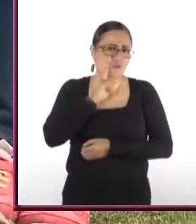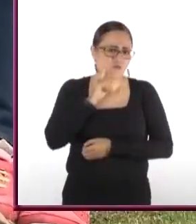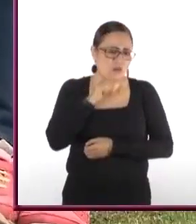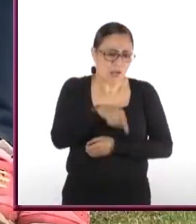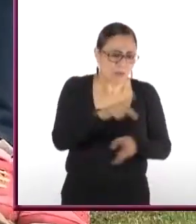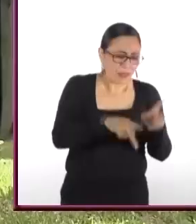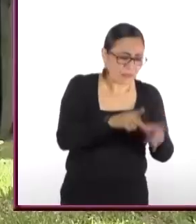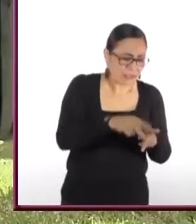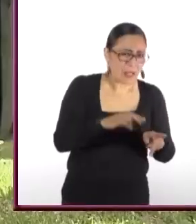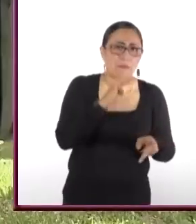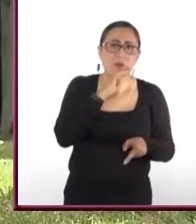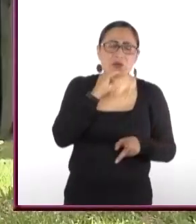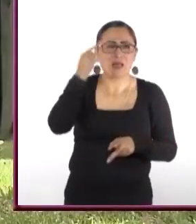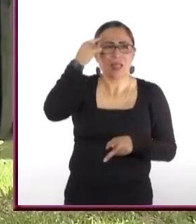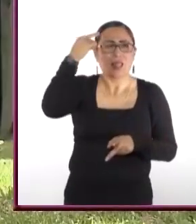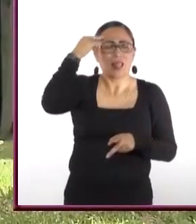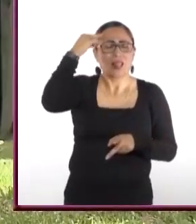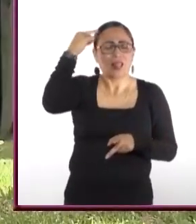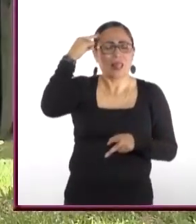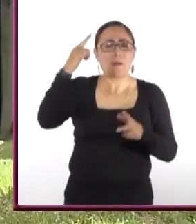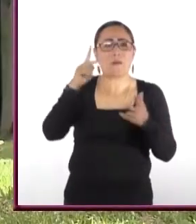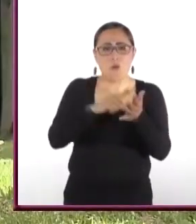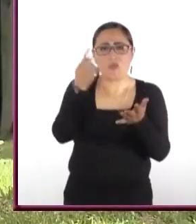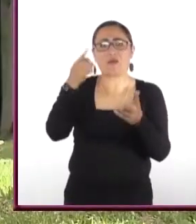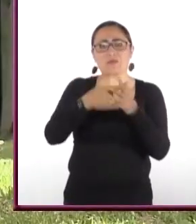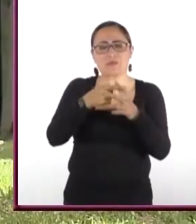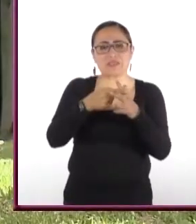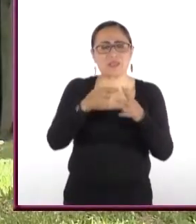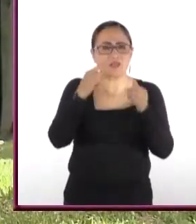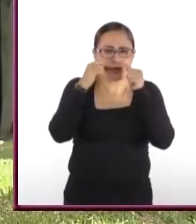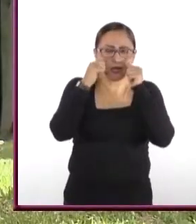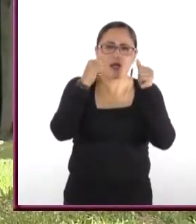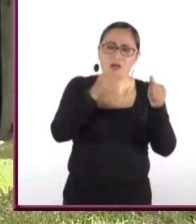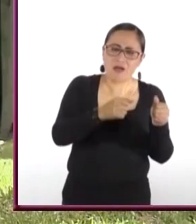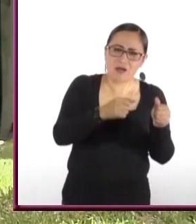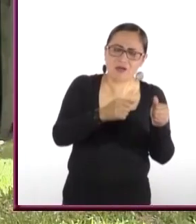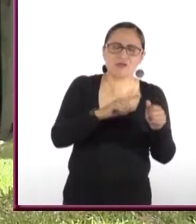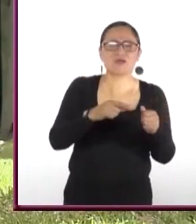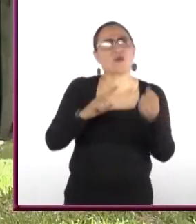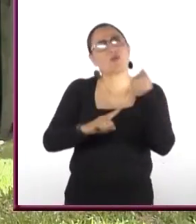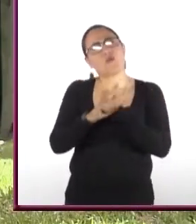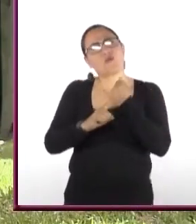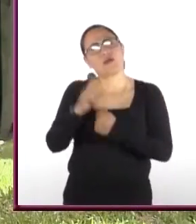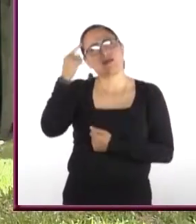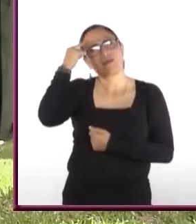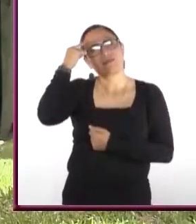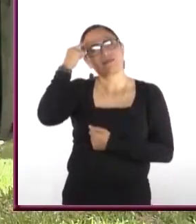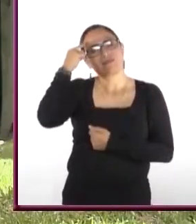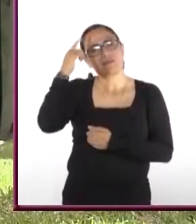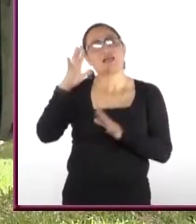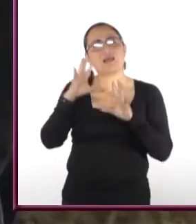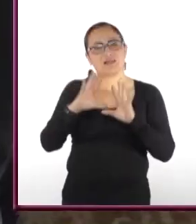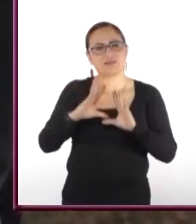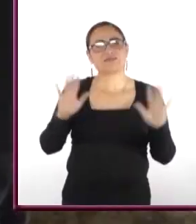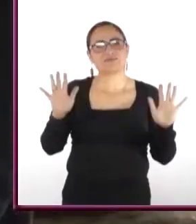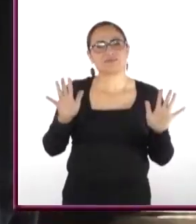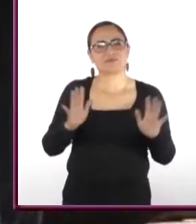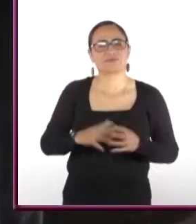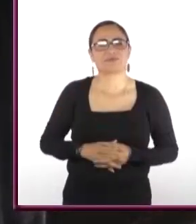hija, de repente me dice, mamá, ya estás otra vez con las matemáticas, porque he dejado de escucharla, porque pienso que ya sé resolver el problema.